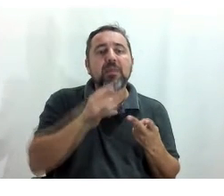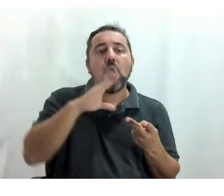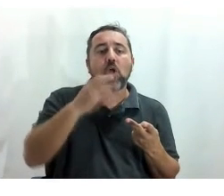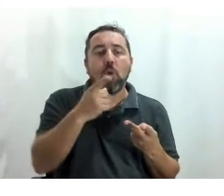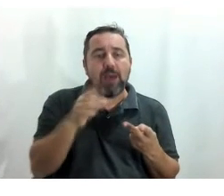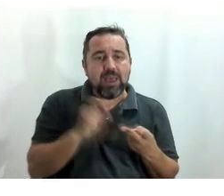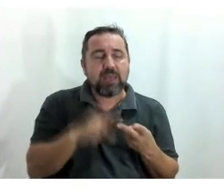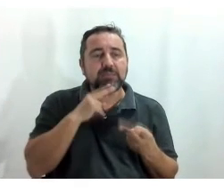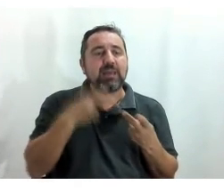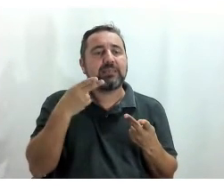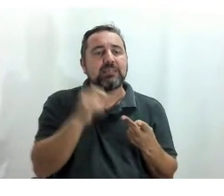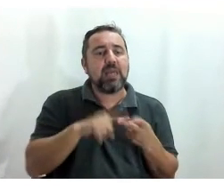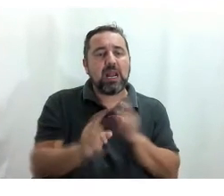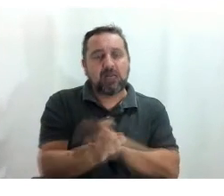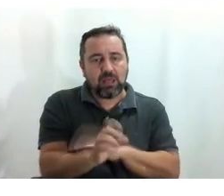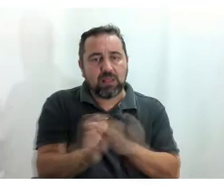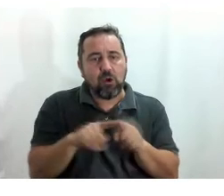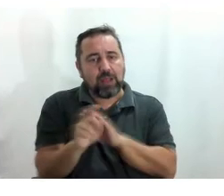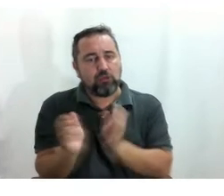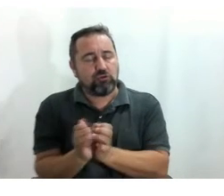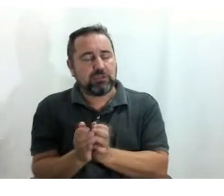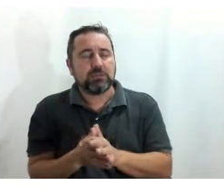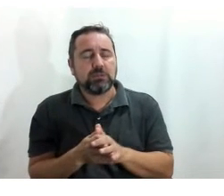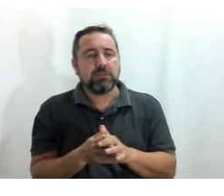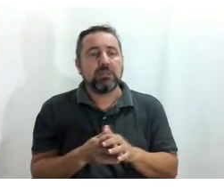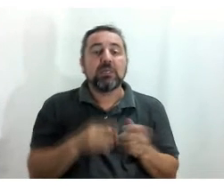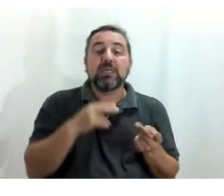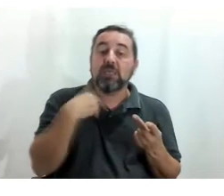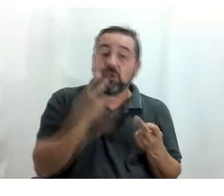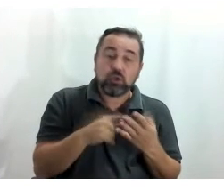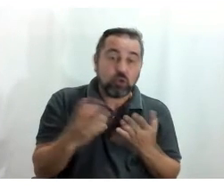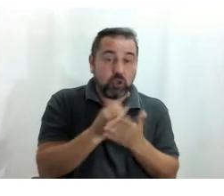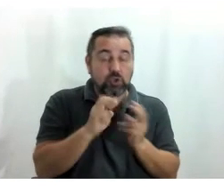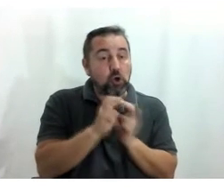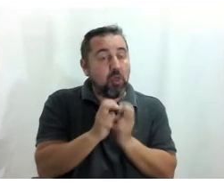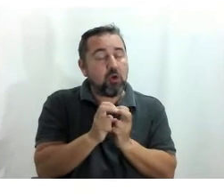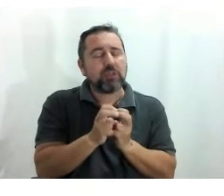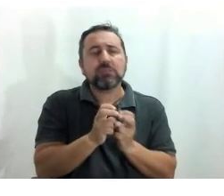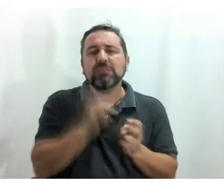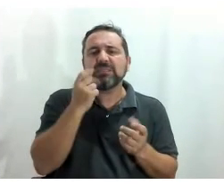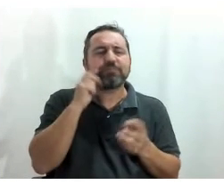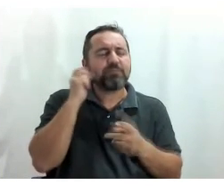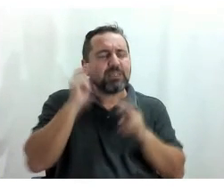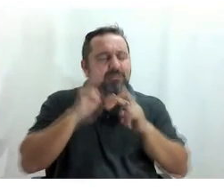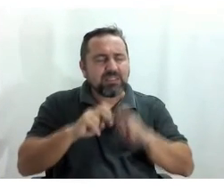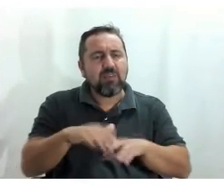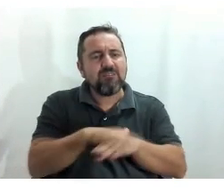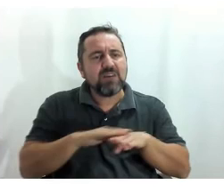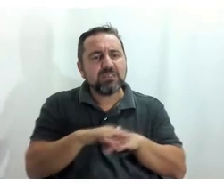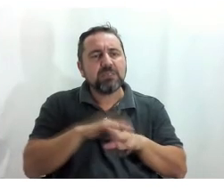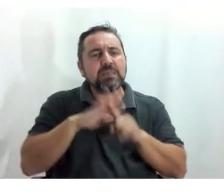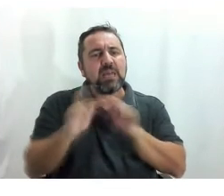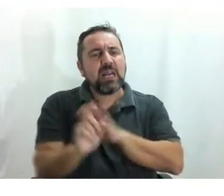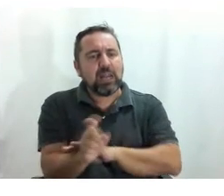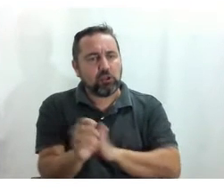de una chinchilla, de una rata o de los ratones. Y de todos los roedores, los que más se utilizan en investigación básica son los ratones,